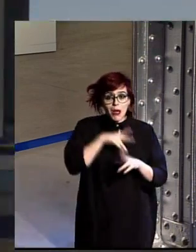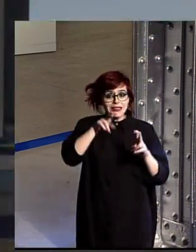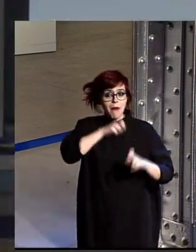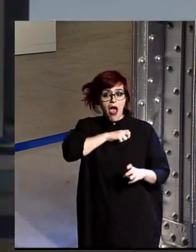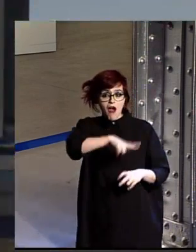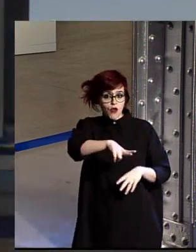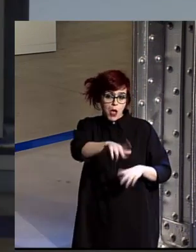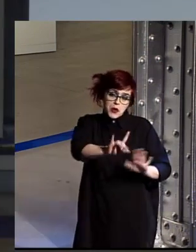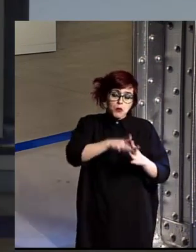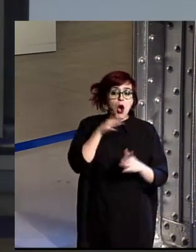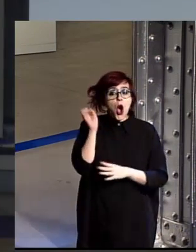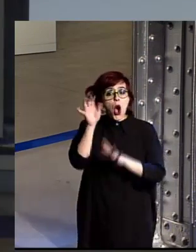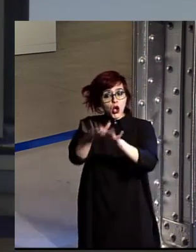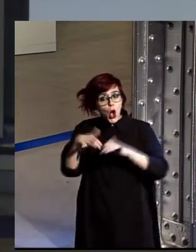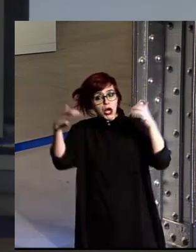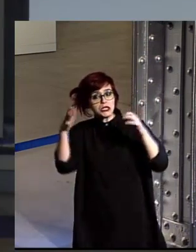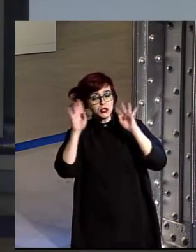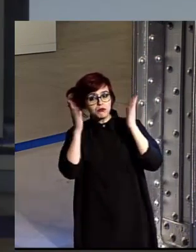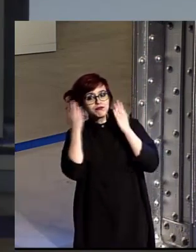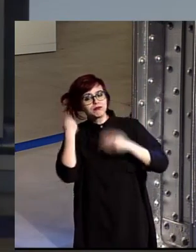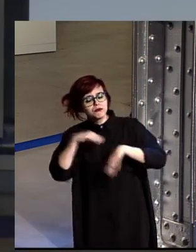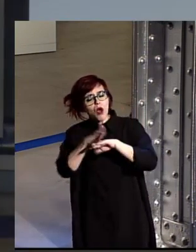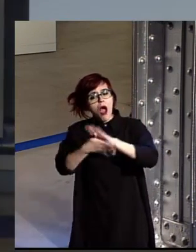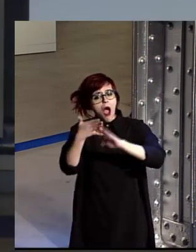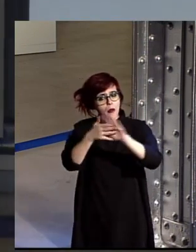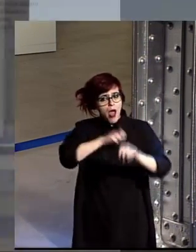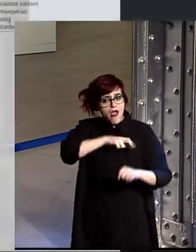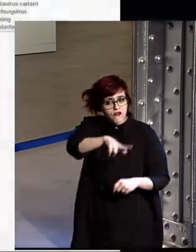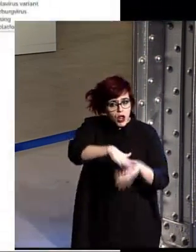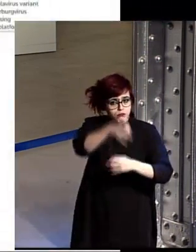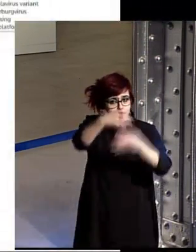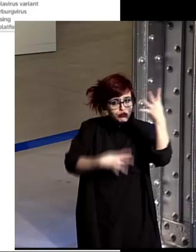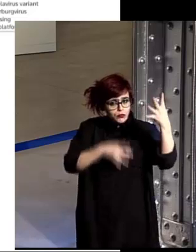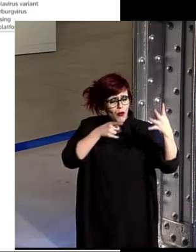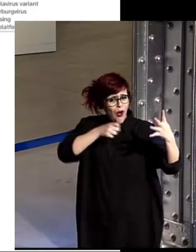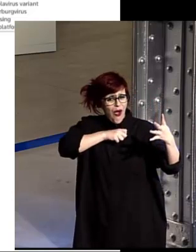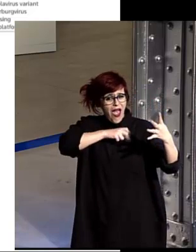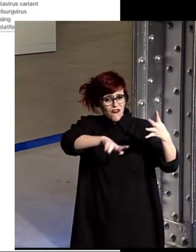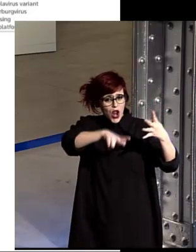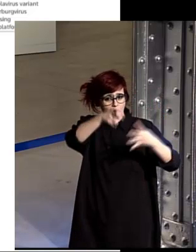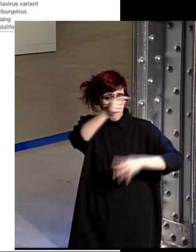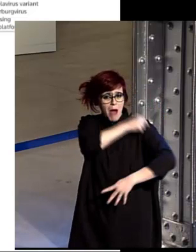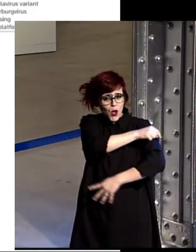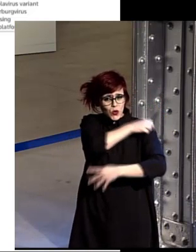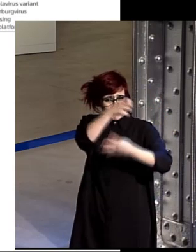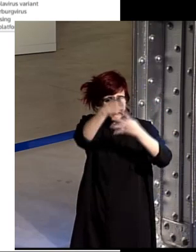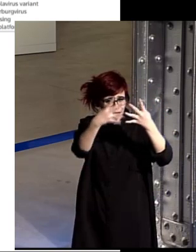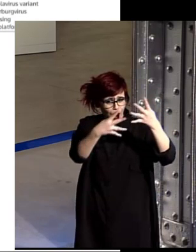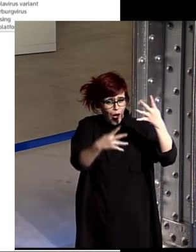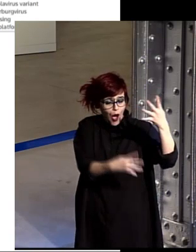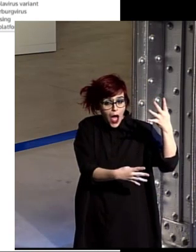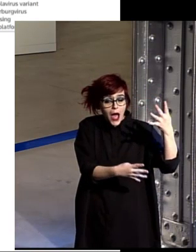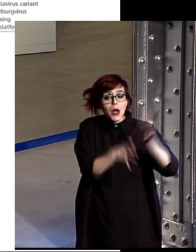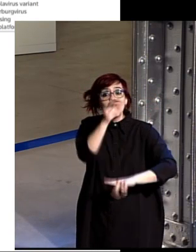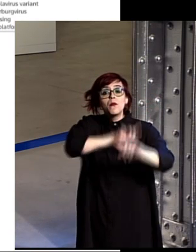pero de vacunas me ha tocado en algún congreso pues ir a charlas de ébola y sabía que había una lista de vacunas de ébola tremenda cuando empezó la